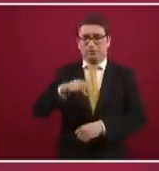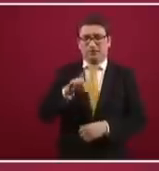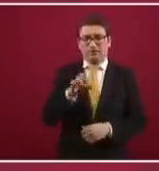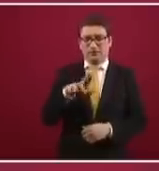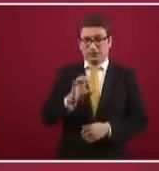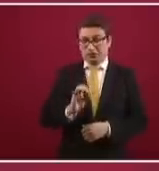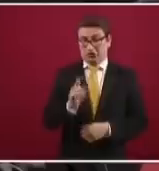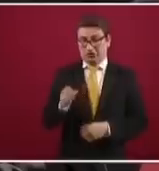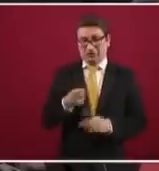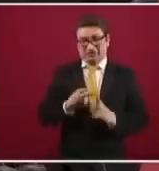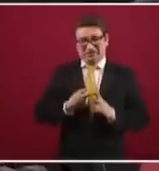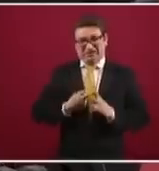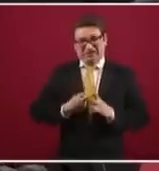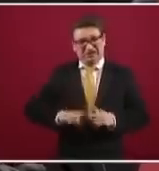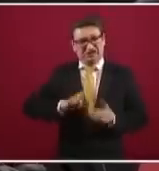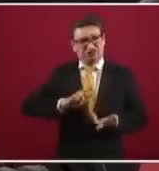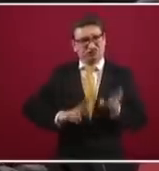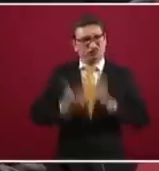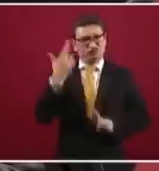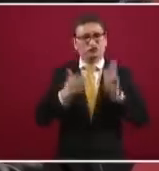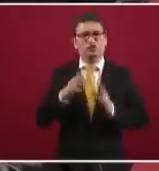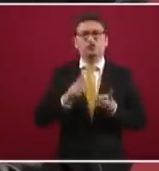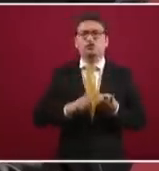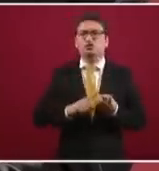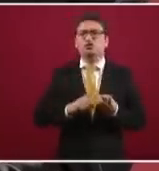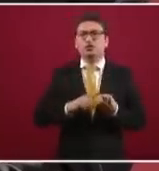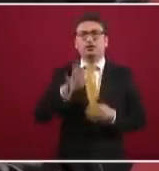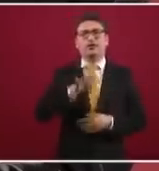inicia la revolución en el norte.